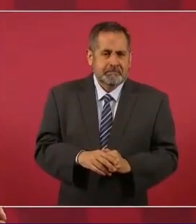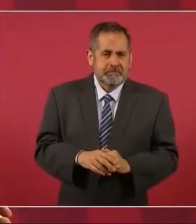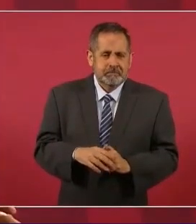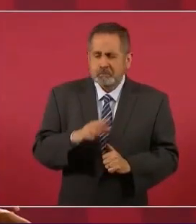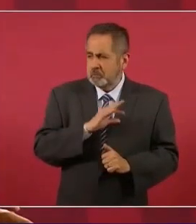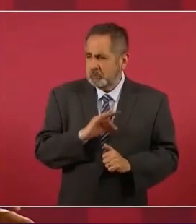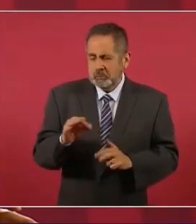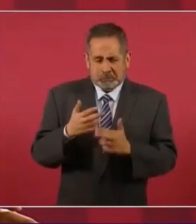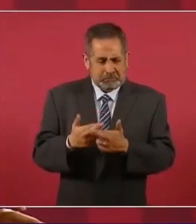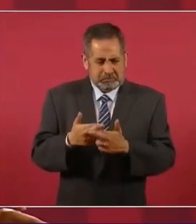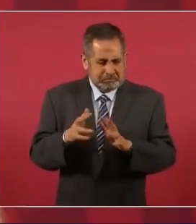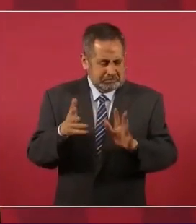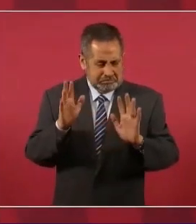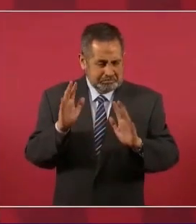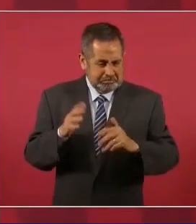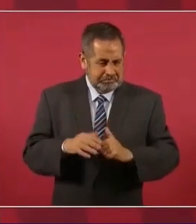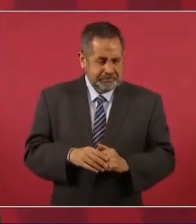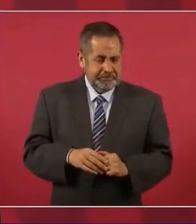pues como